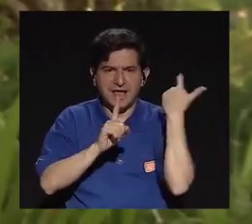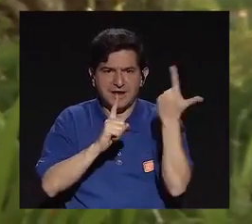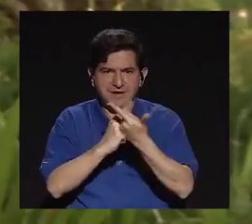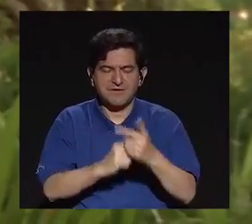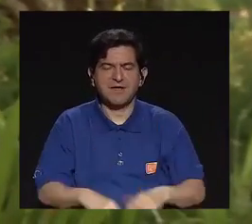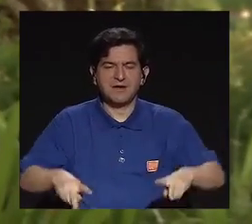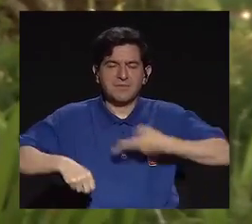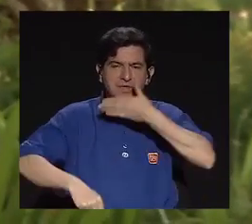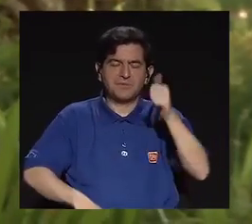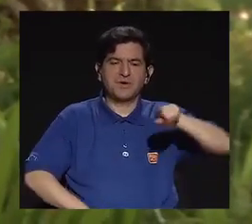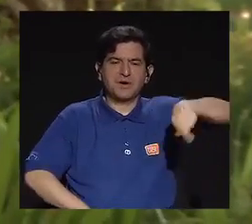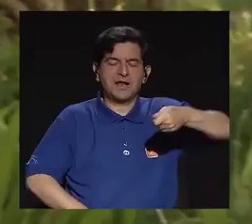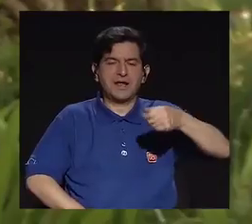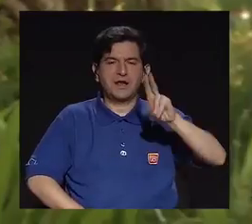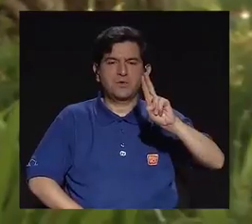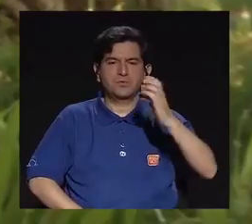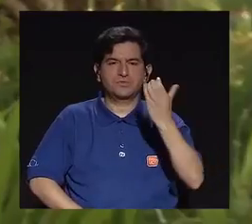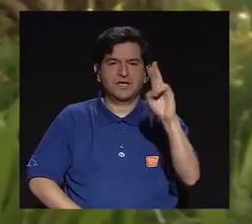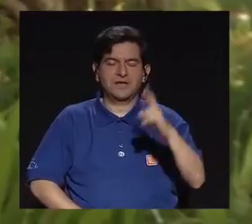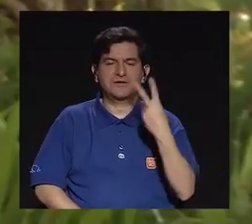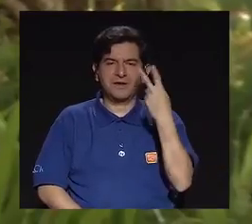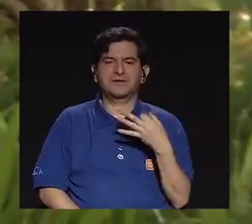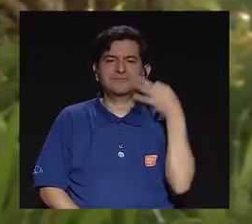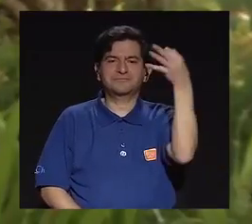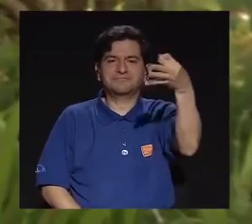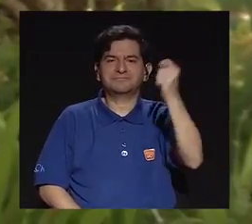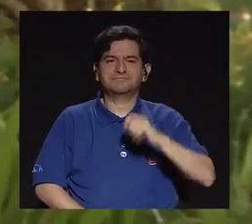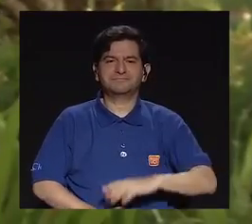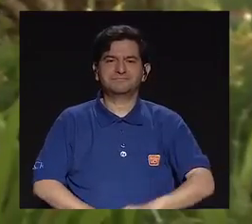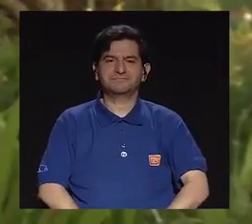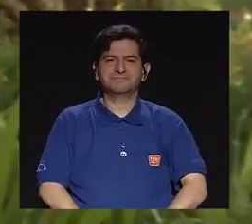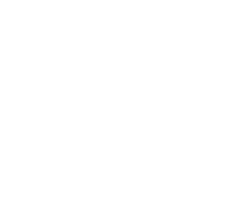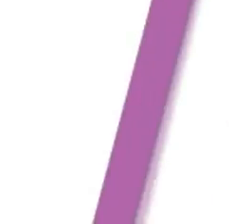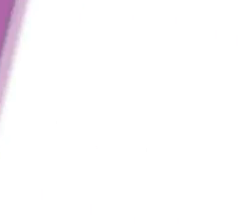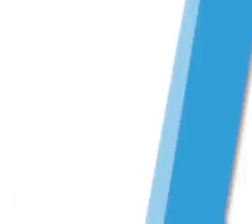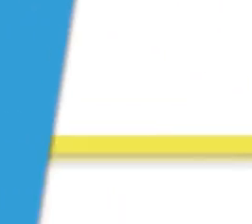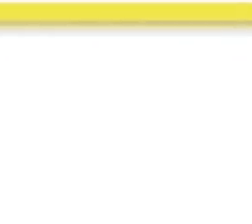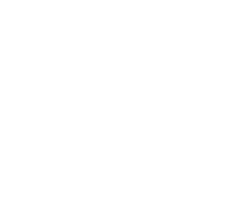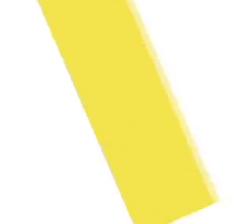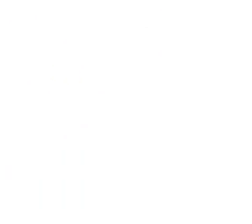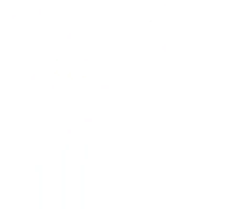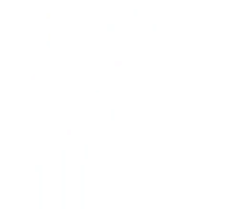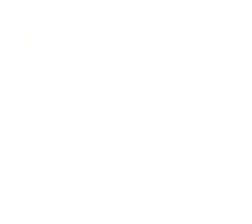nos puede buscar en nuestras redes sociales Vivir Mejor, canal UCR. Hasta la próxima.